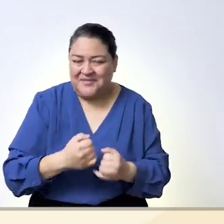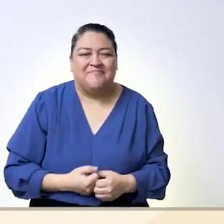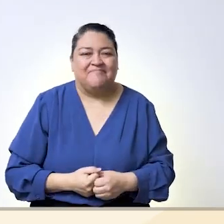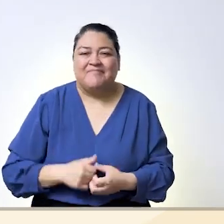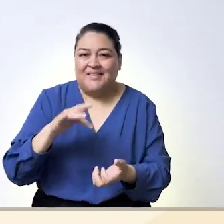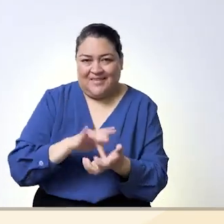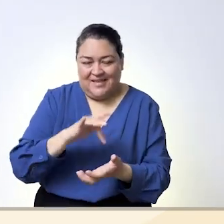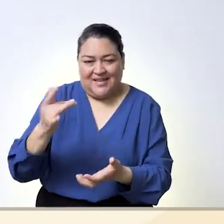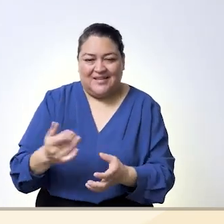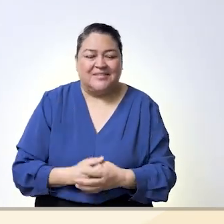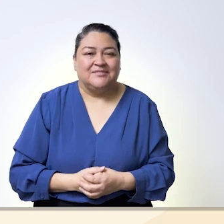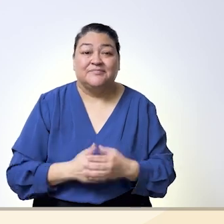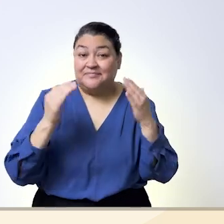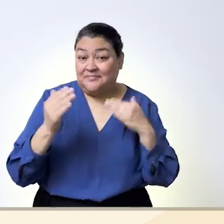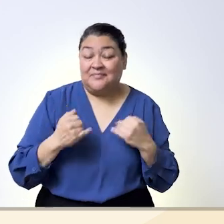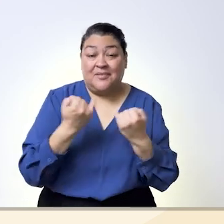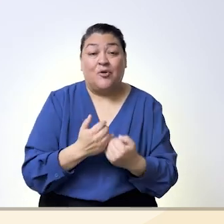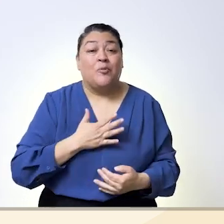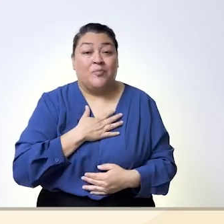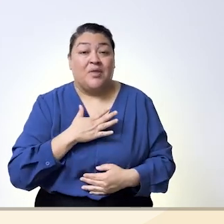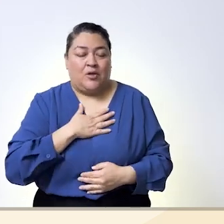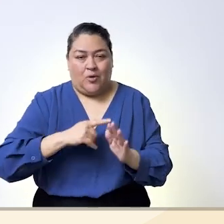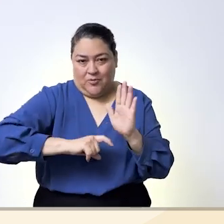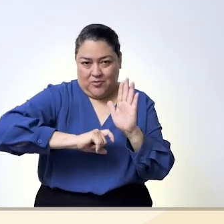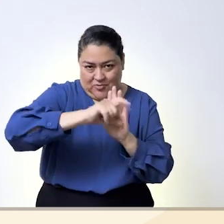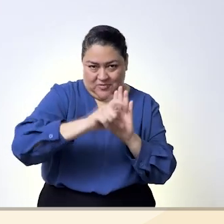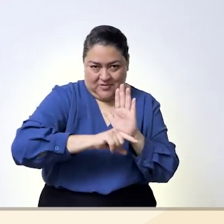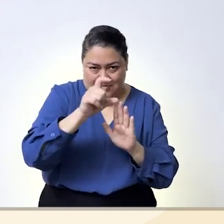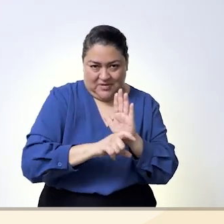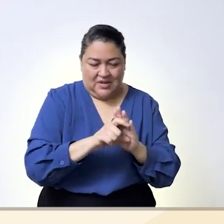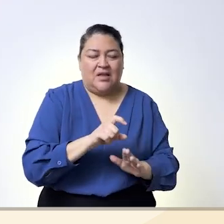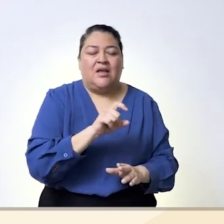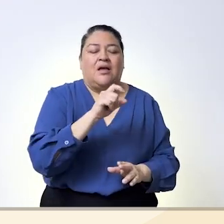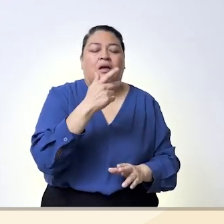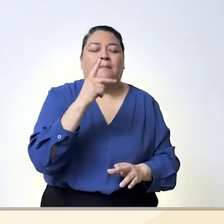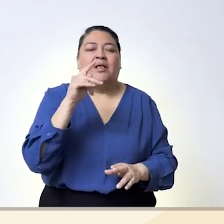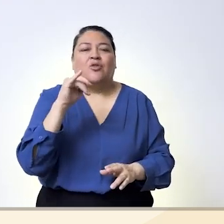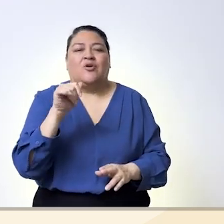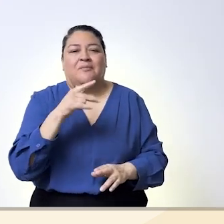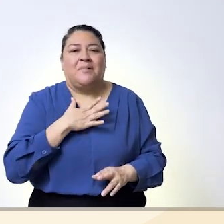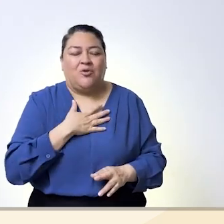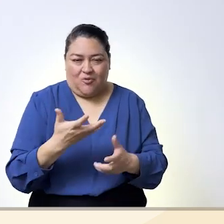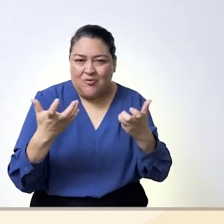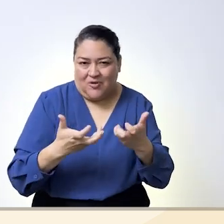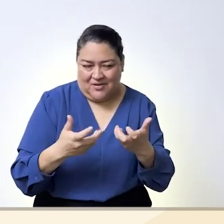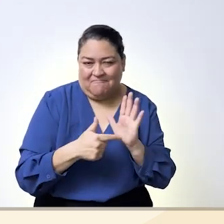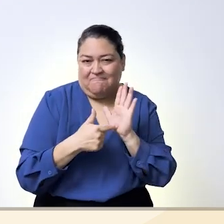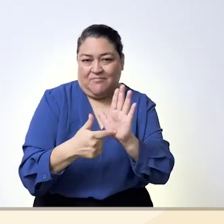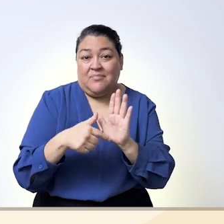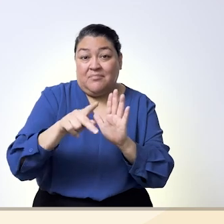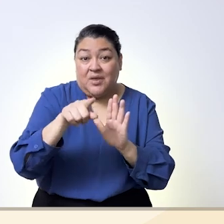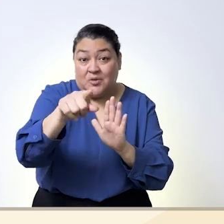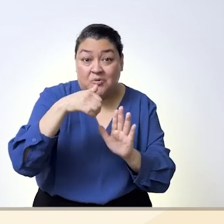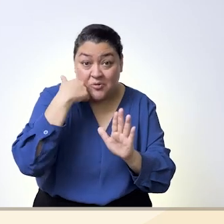pueden encontrarme en Instagram como Joasil Pantoja para ver lo que hago. Sin embargo, si lo que quieren es acompañamiento